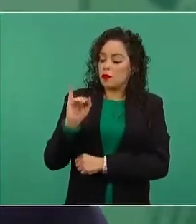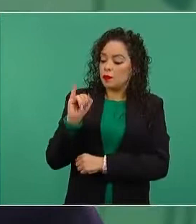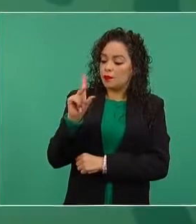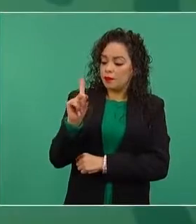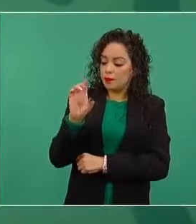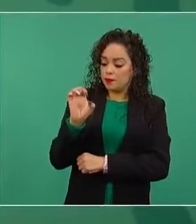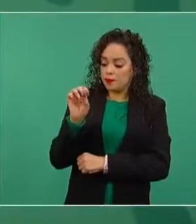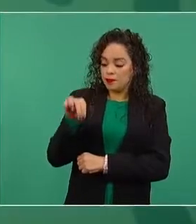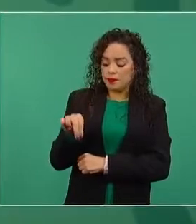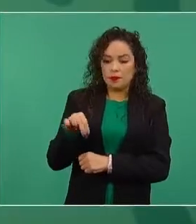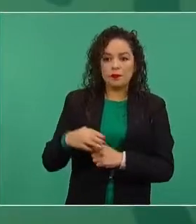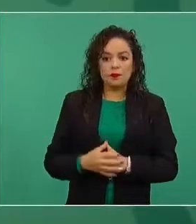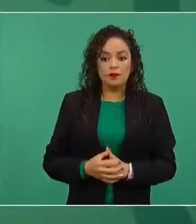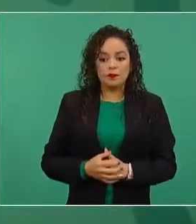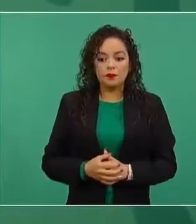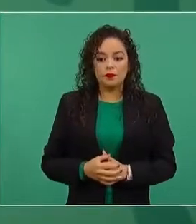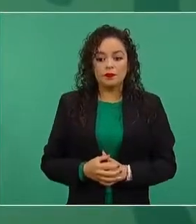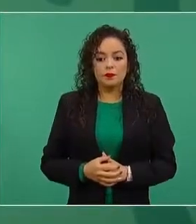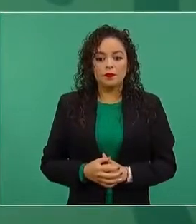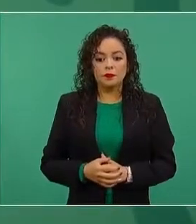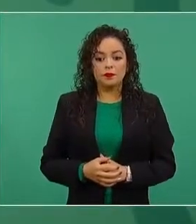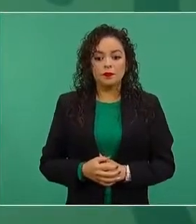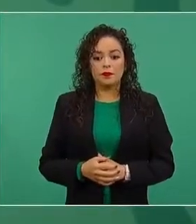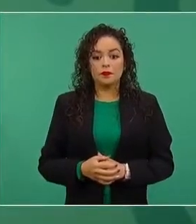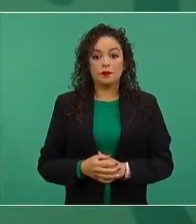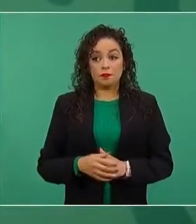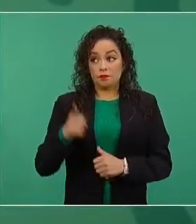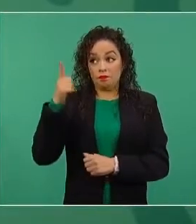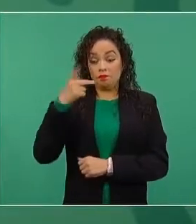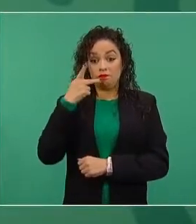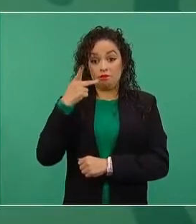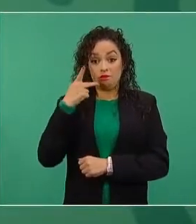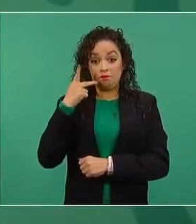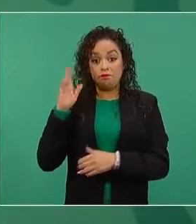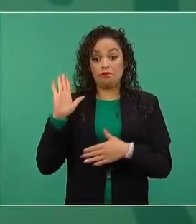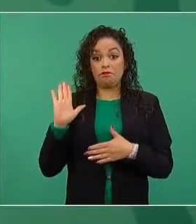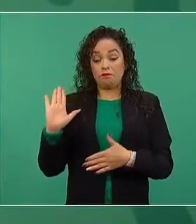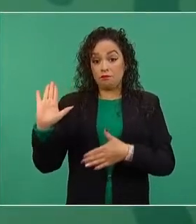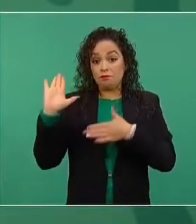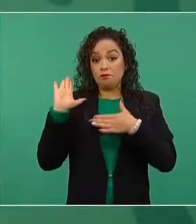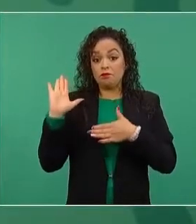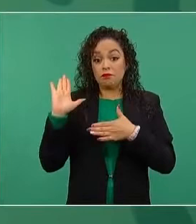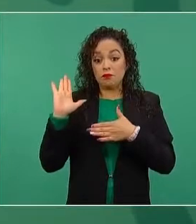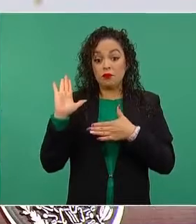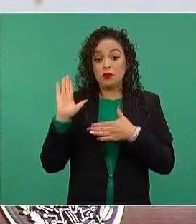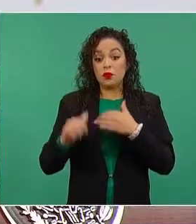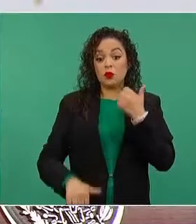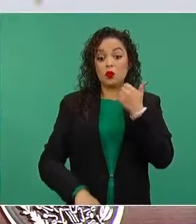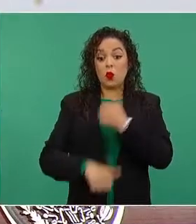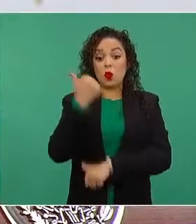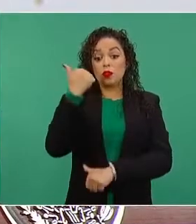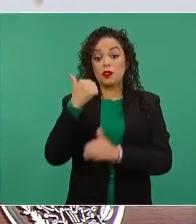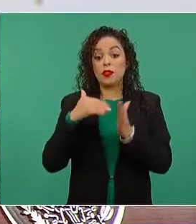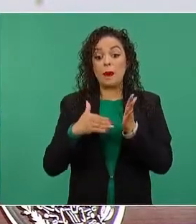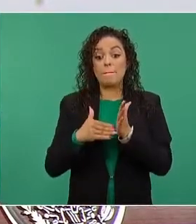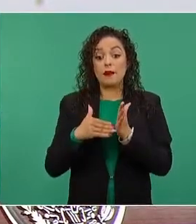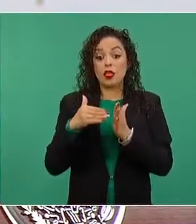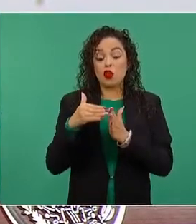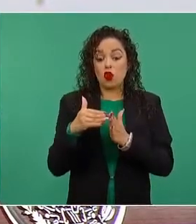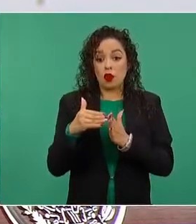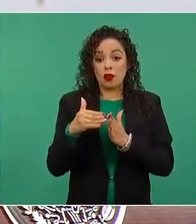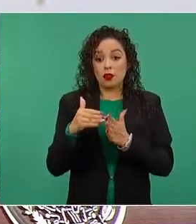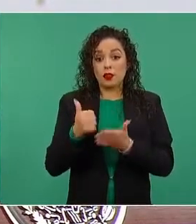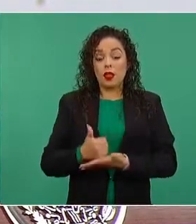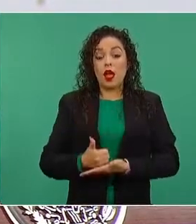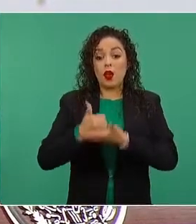Él se comprometió 10 millones. A 11 millones, a regularizar la